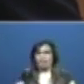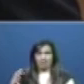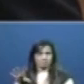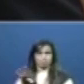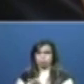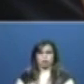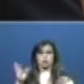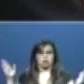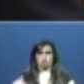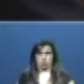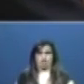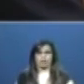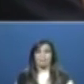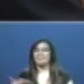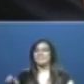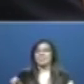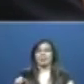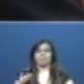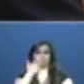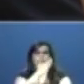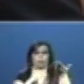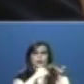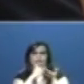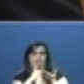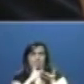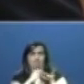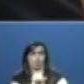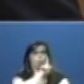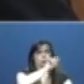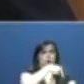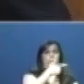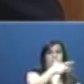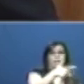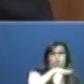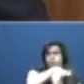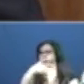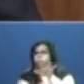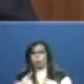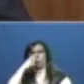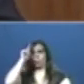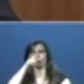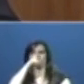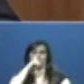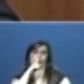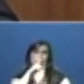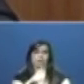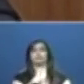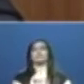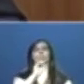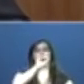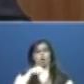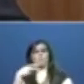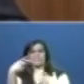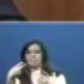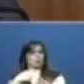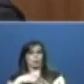autónomas pasar del 1,5 al 0,7 de déficit en un solo año y esto